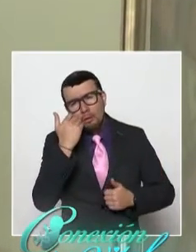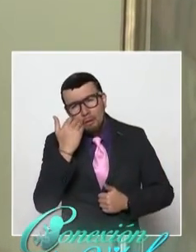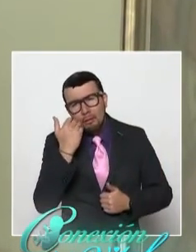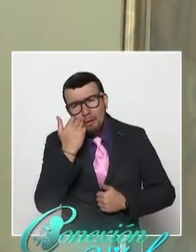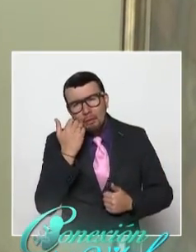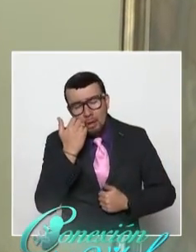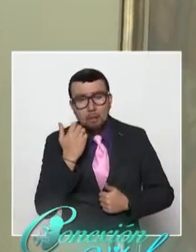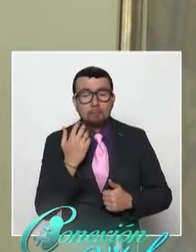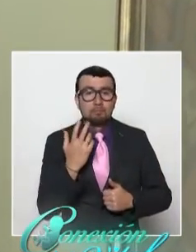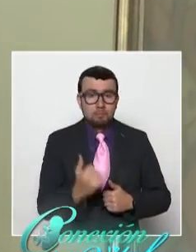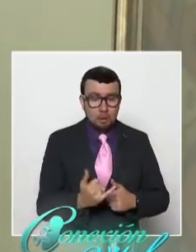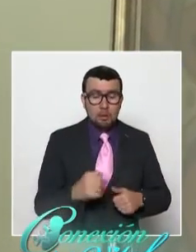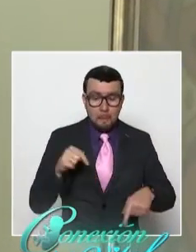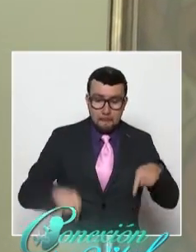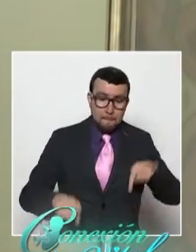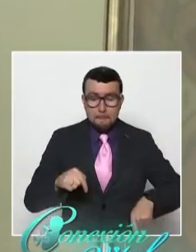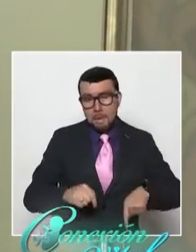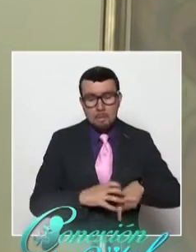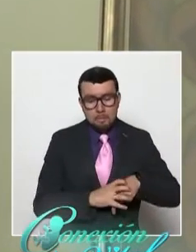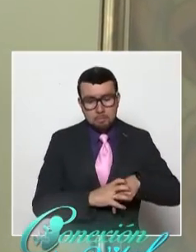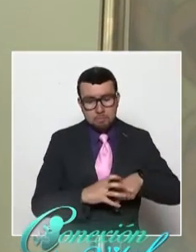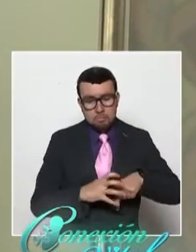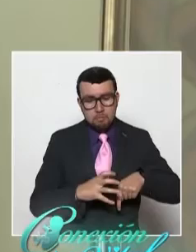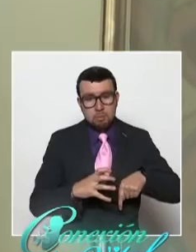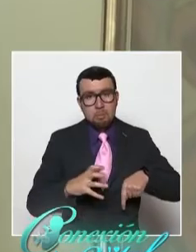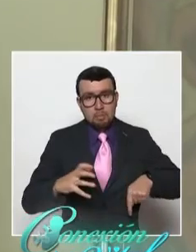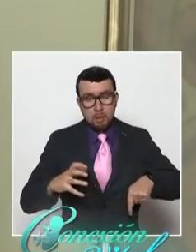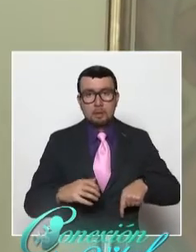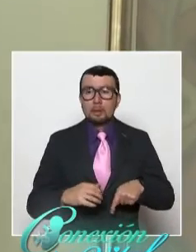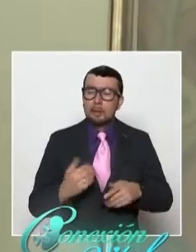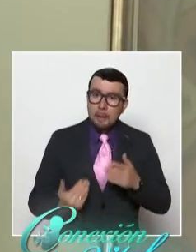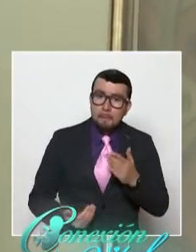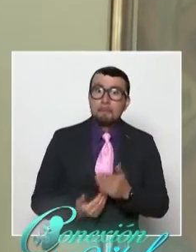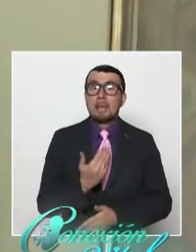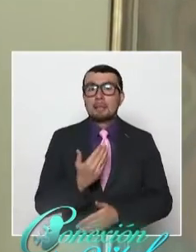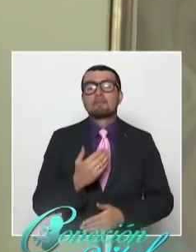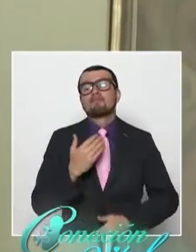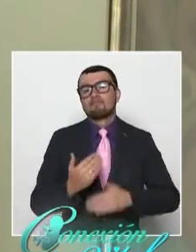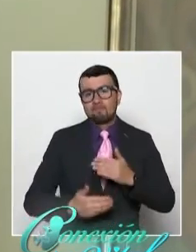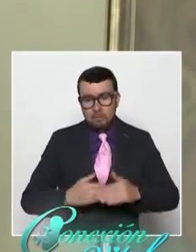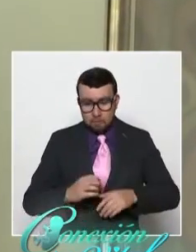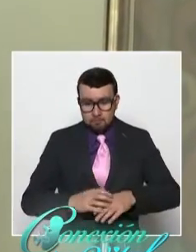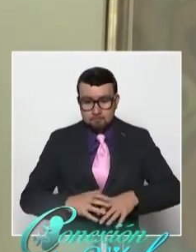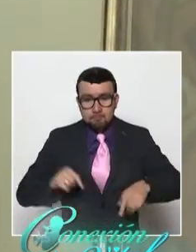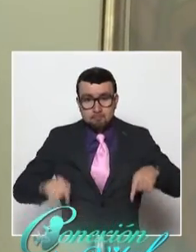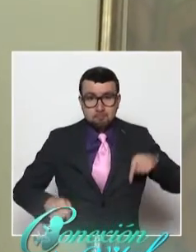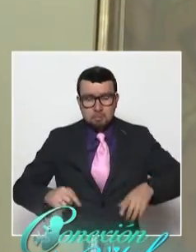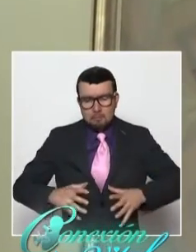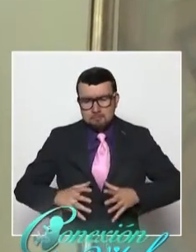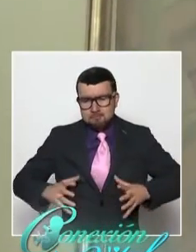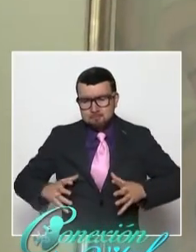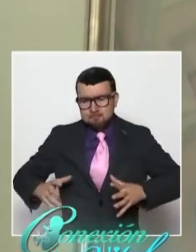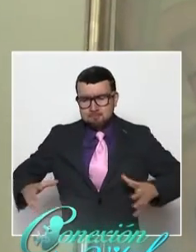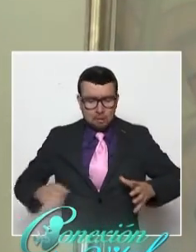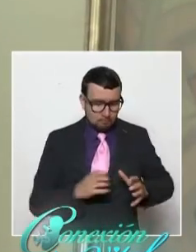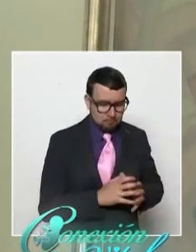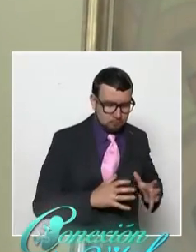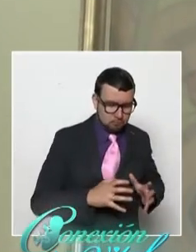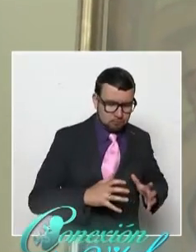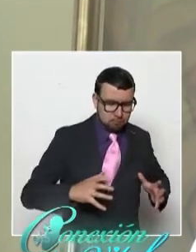hace recurrente y ya empieza a ser la elefantiasis. Y desde hace 5 meses